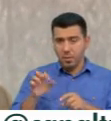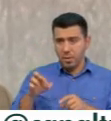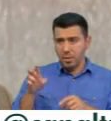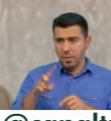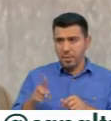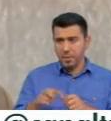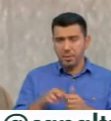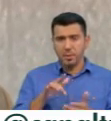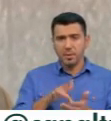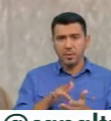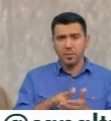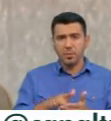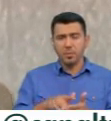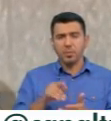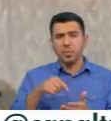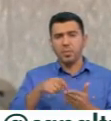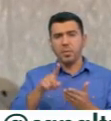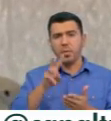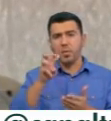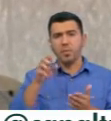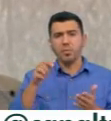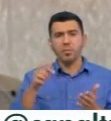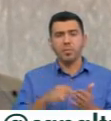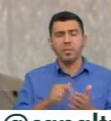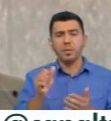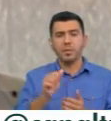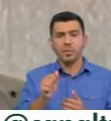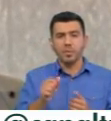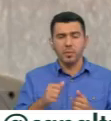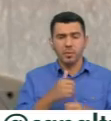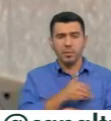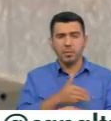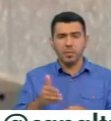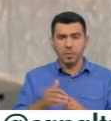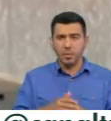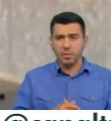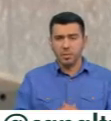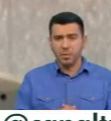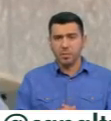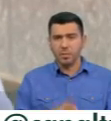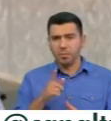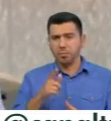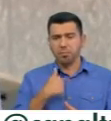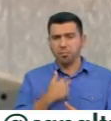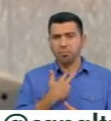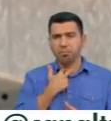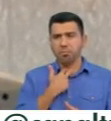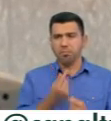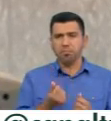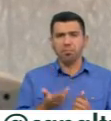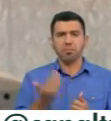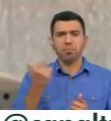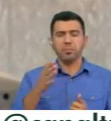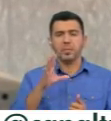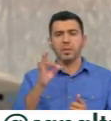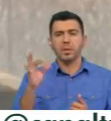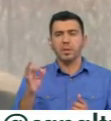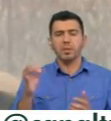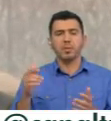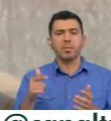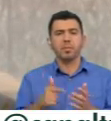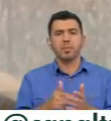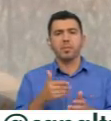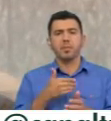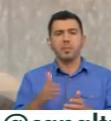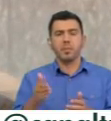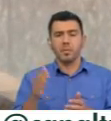el pago de 8 mil millones de pesos sin embargo esta suma de dinero no llegan a los tobillos a los más de 500 mil millones de pesos